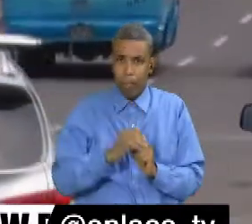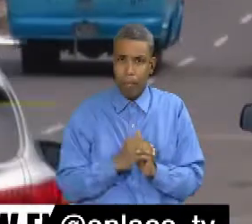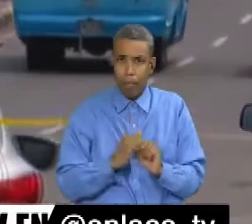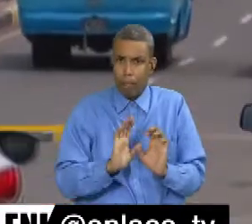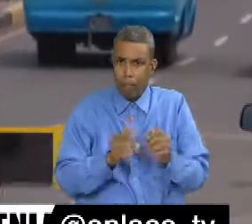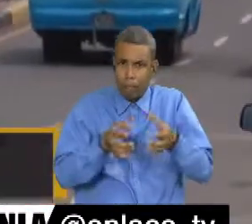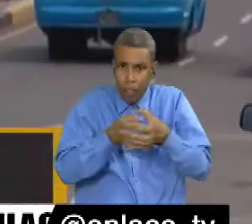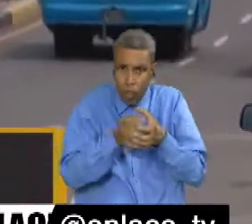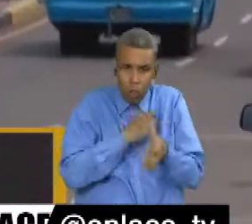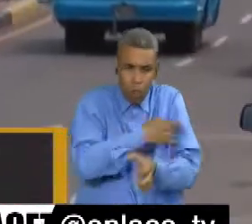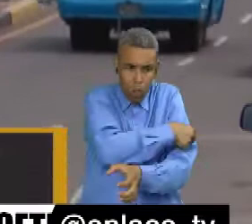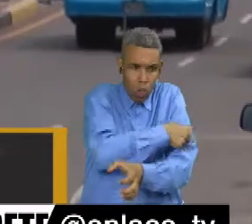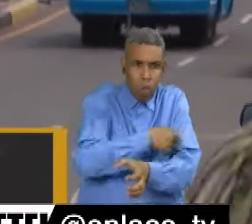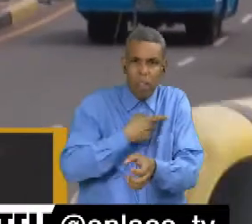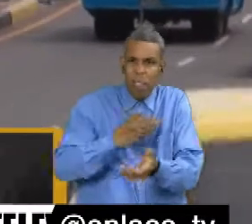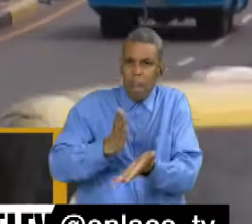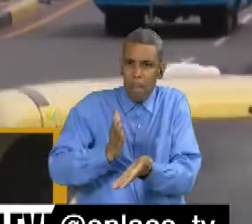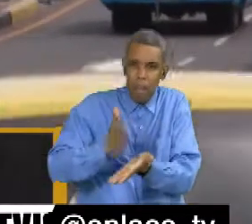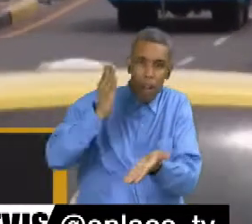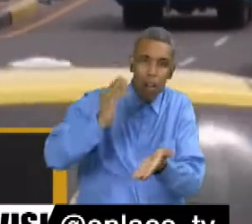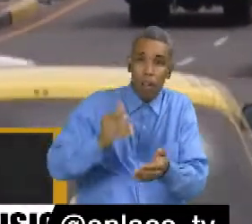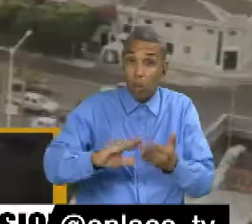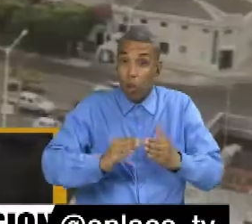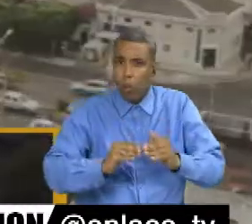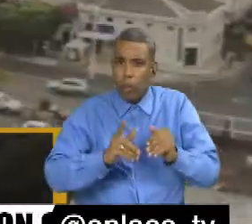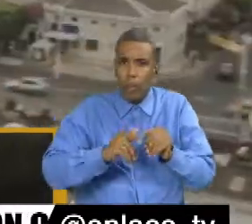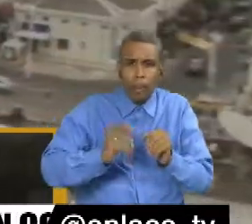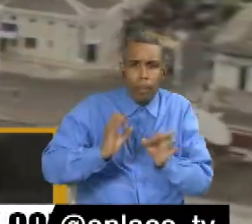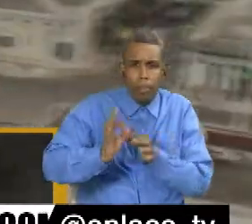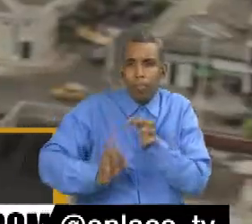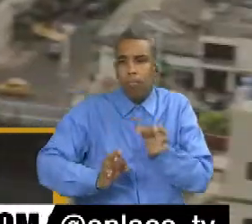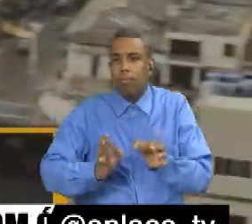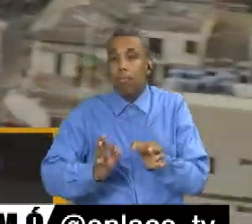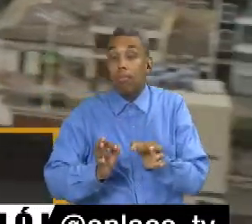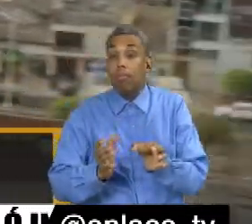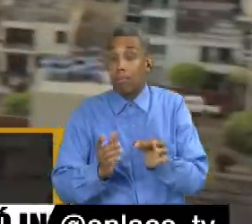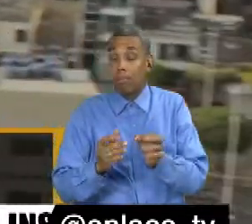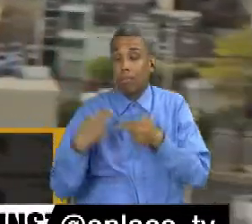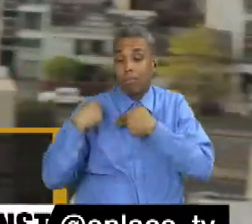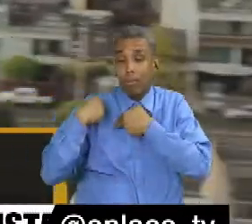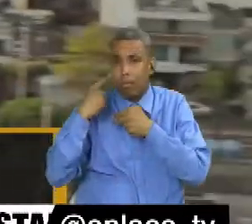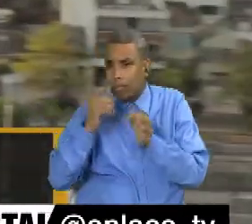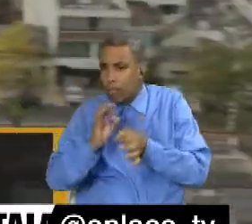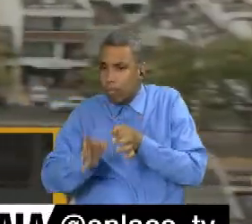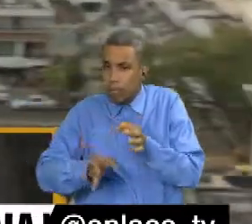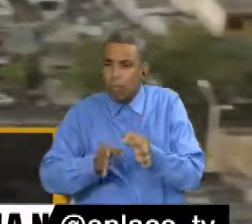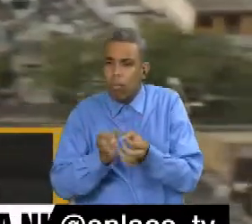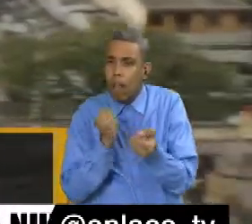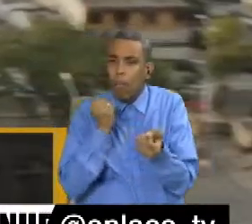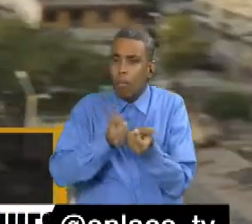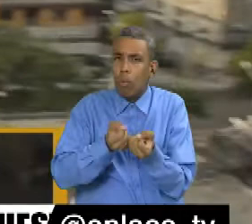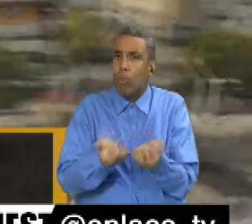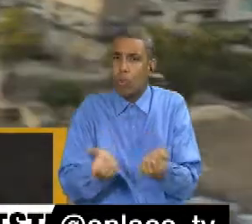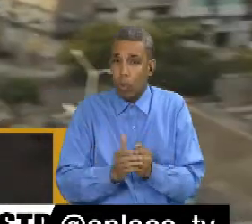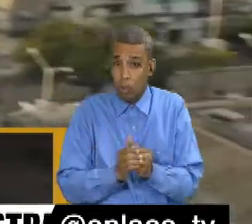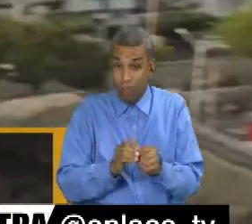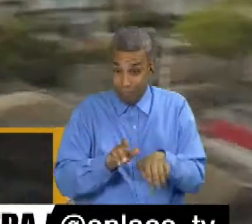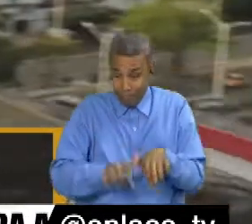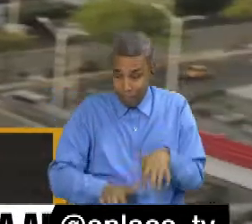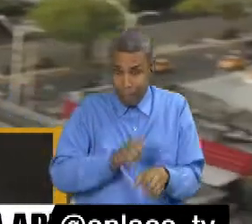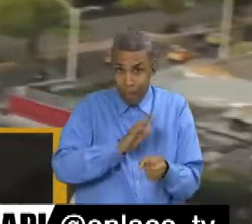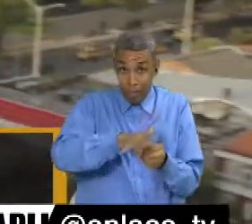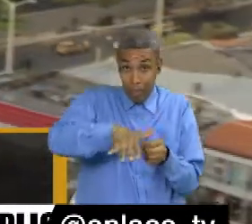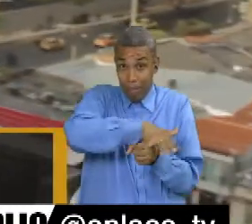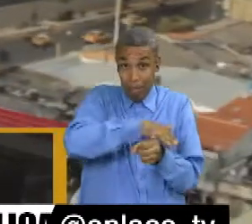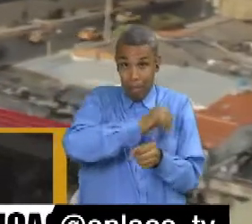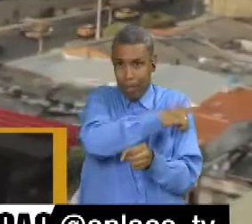de todas las autoridades y de los habitantes de nuestra ciudad. Le corresponde a la Secretaría de Medio Ambiente coordinar el Consejo Municipal